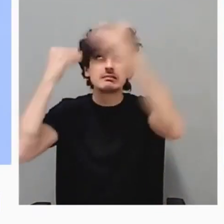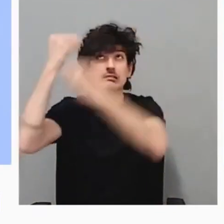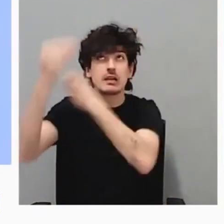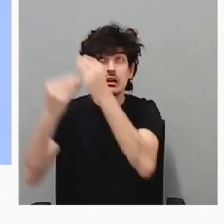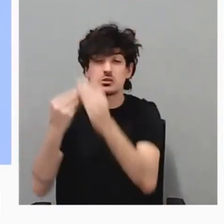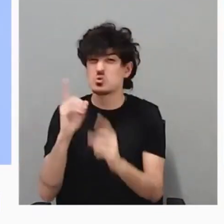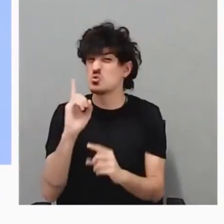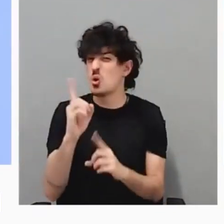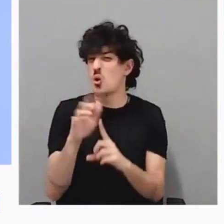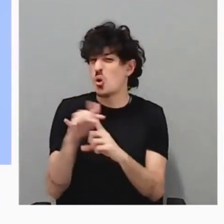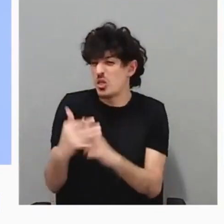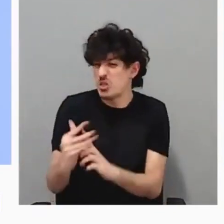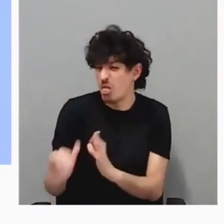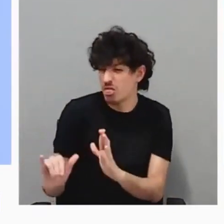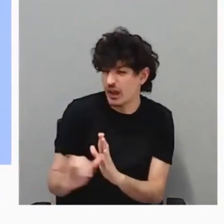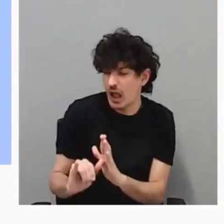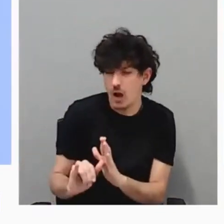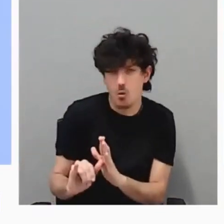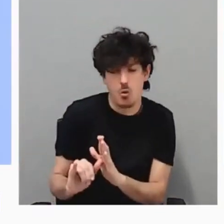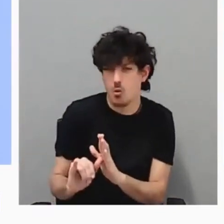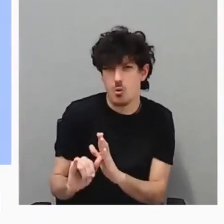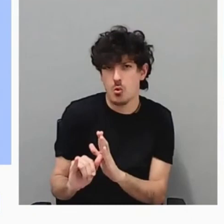empresa y